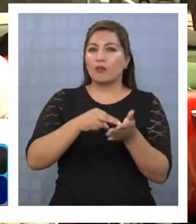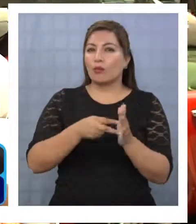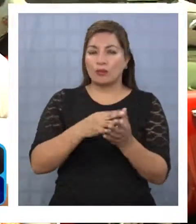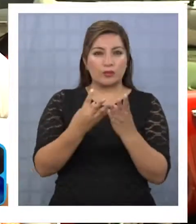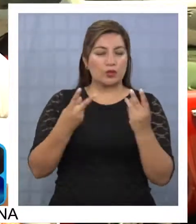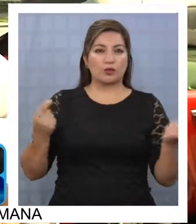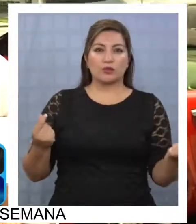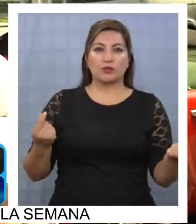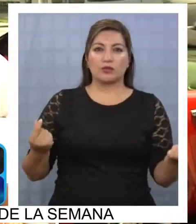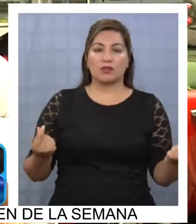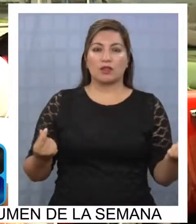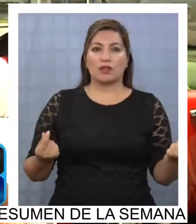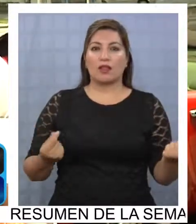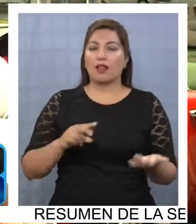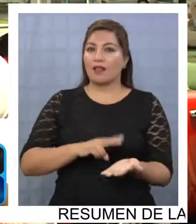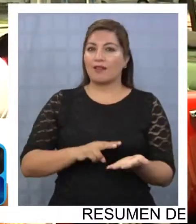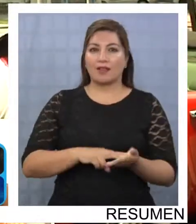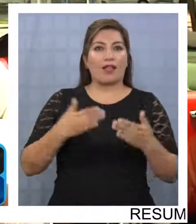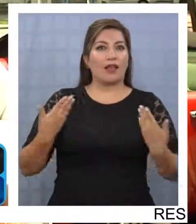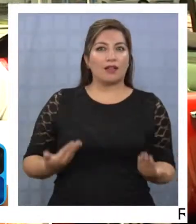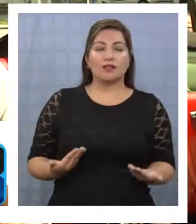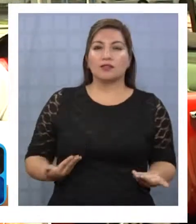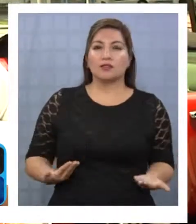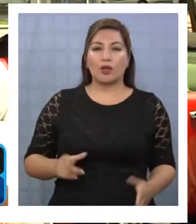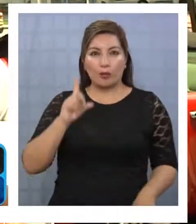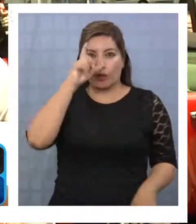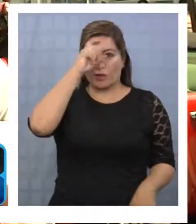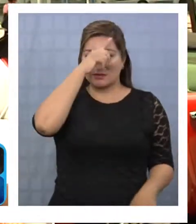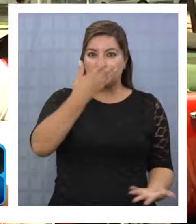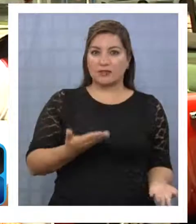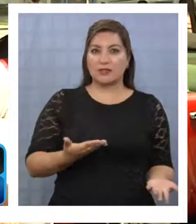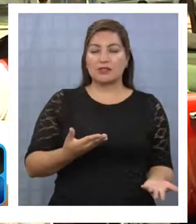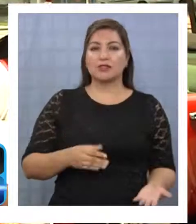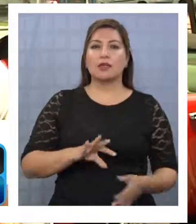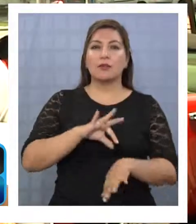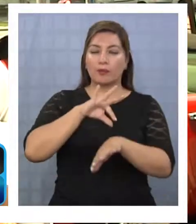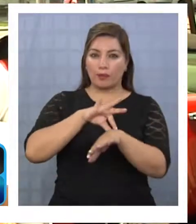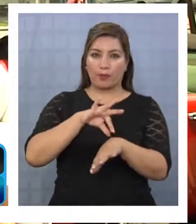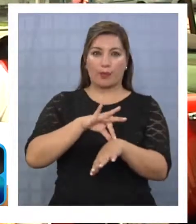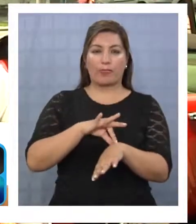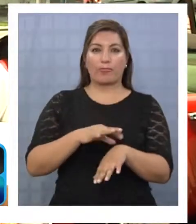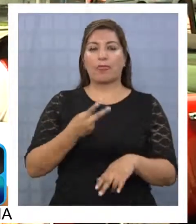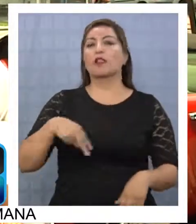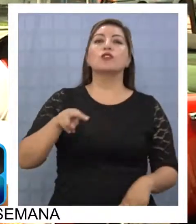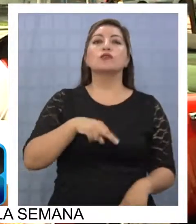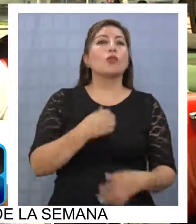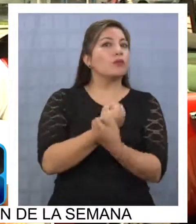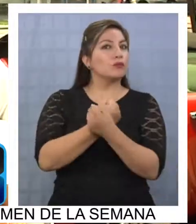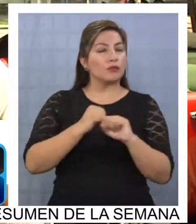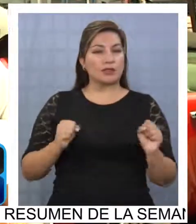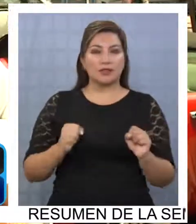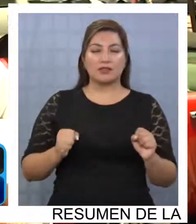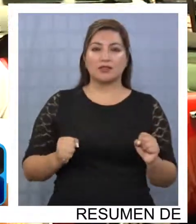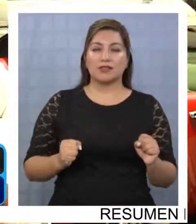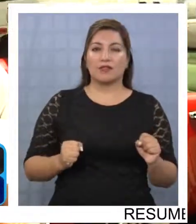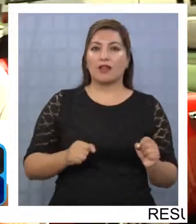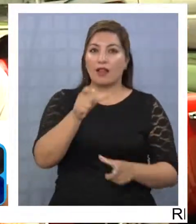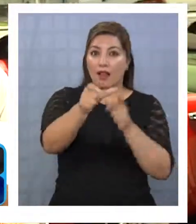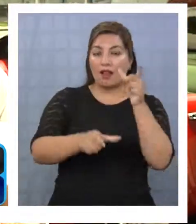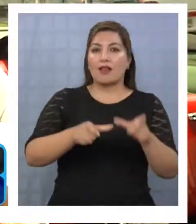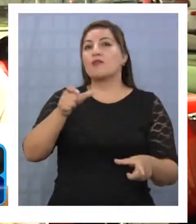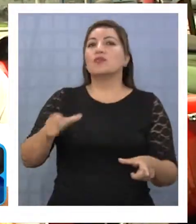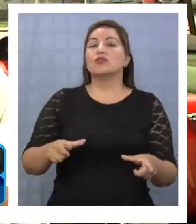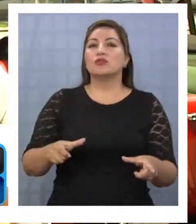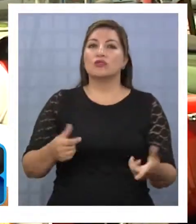la realidad actual es un momento difícil, crucial para la salud, que no podemos tampoco poner en riesgo a la población,